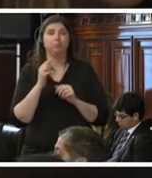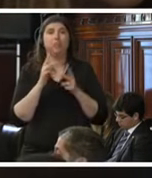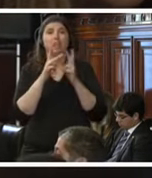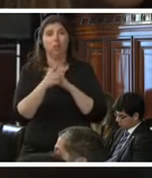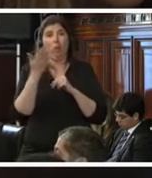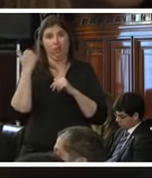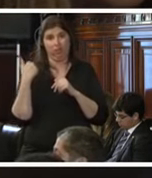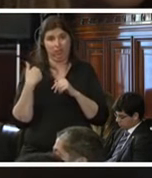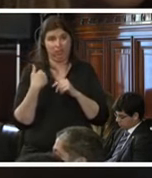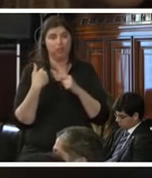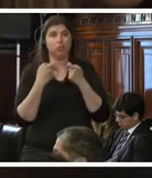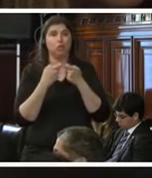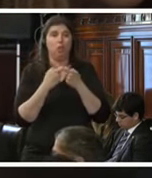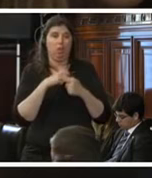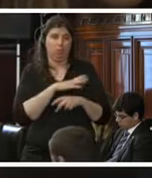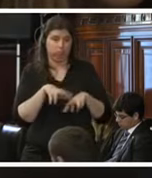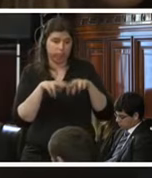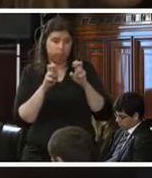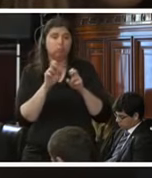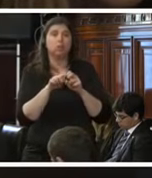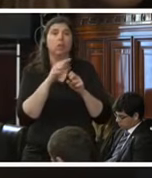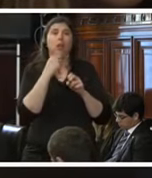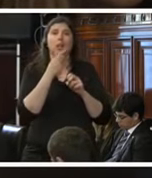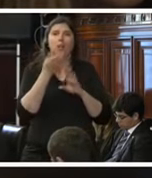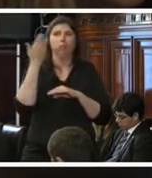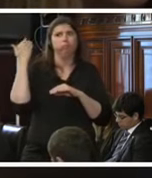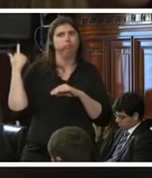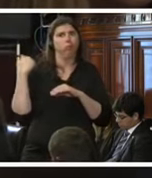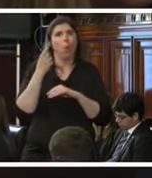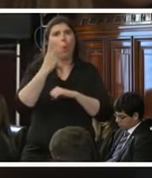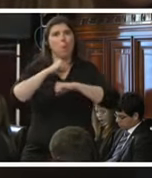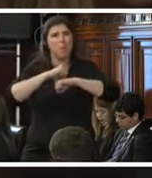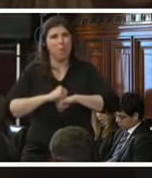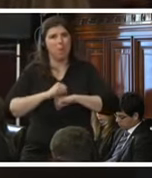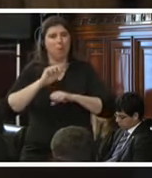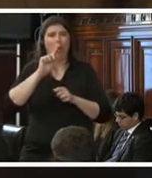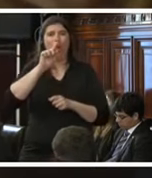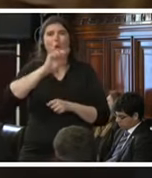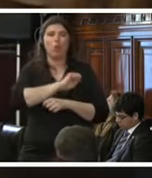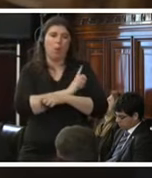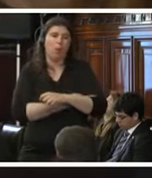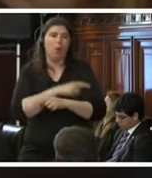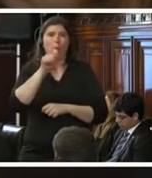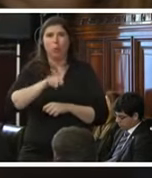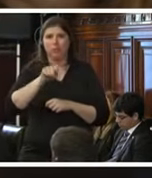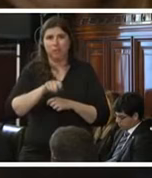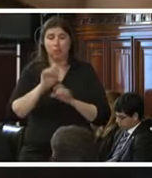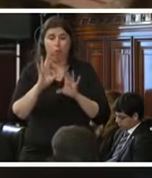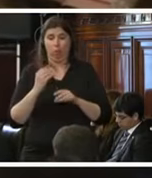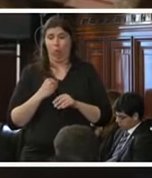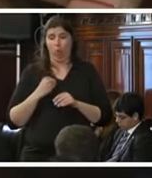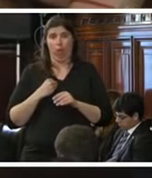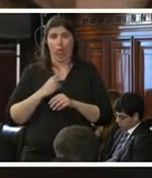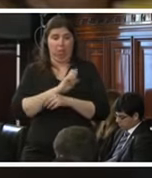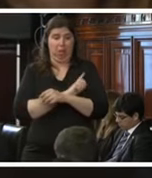sociedad civil, desde aquella designación de un miembro del Poder Judicial simplemente por voluntad del Ejecutivo y sin